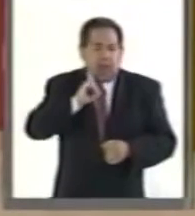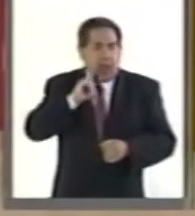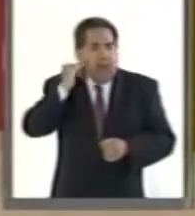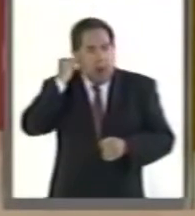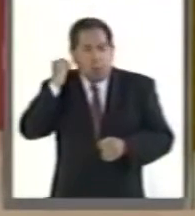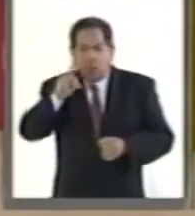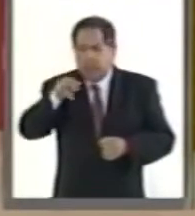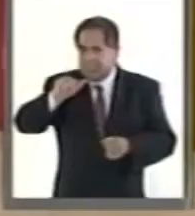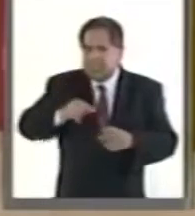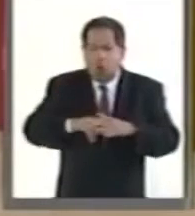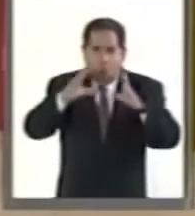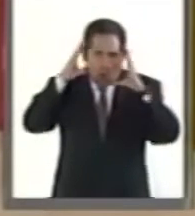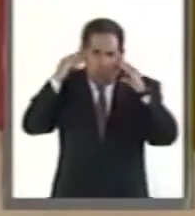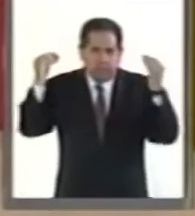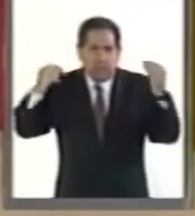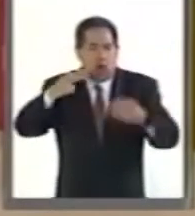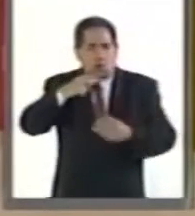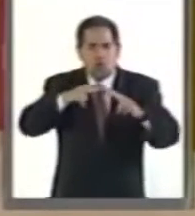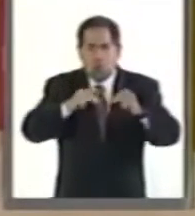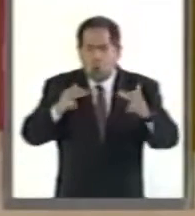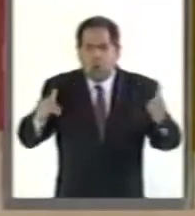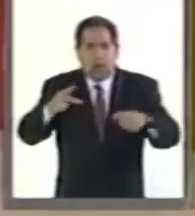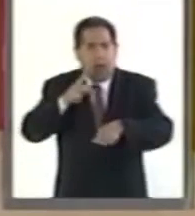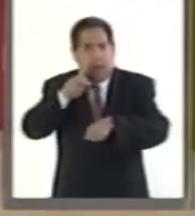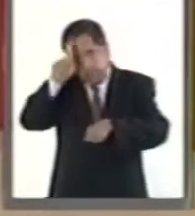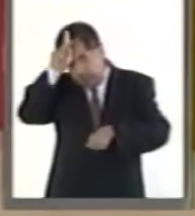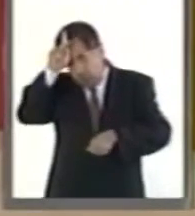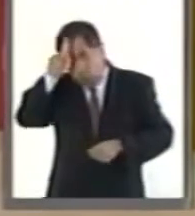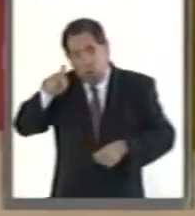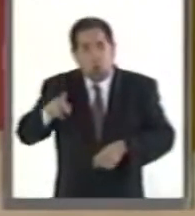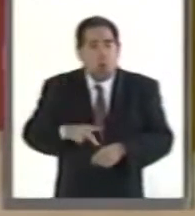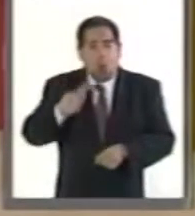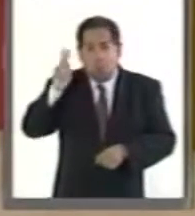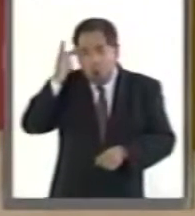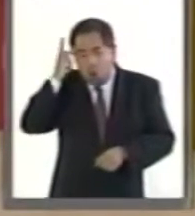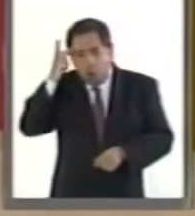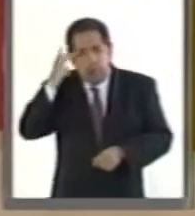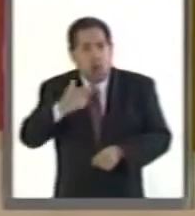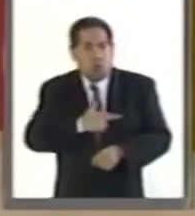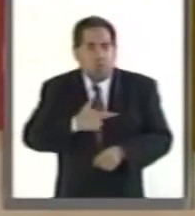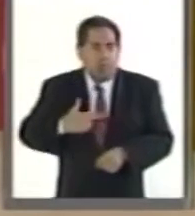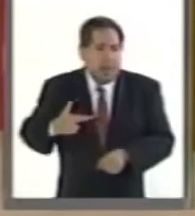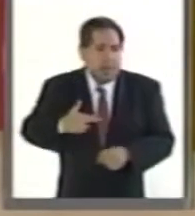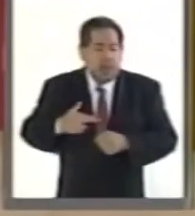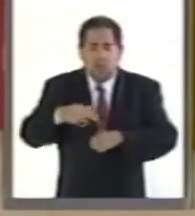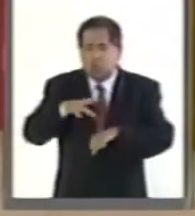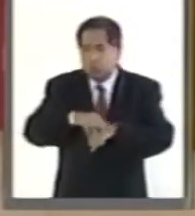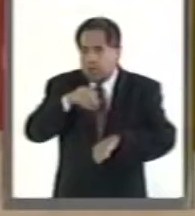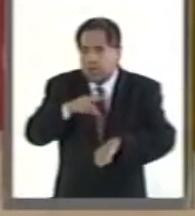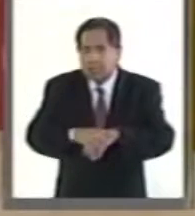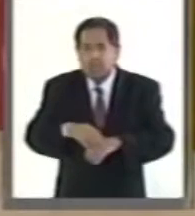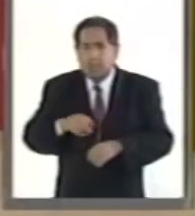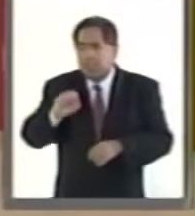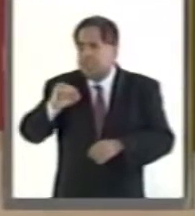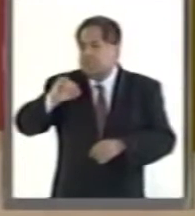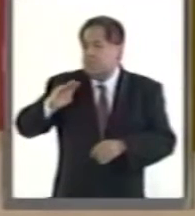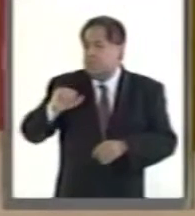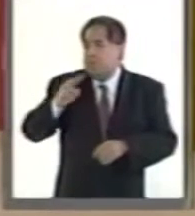Kenia, Holanda, Noruega, Perú, Polonia, Rumania, Suecia,